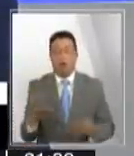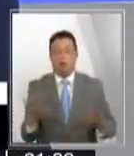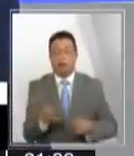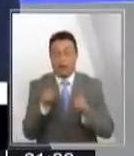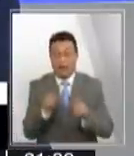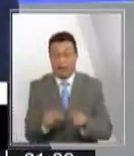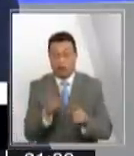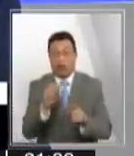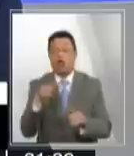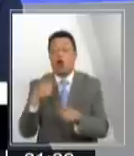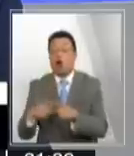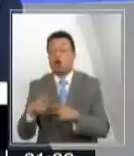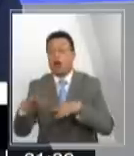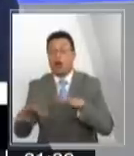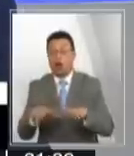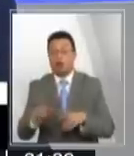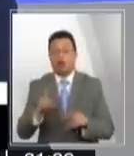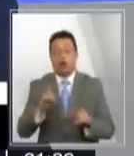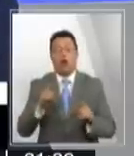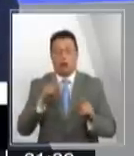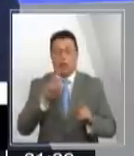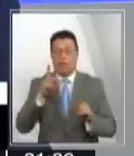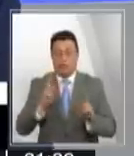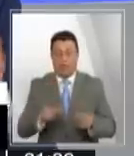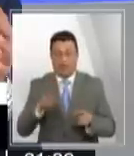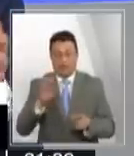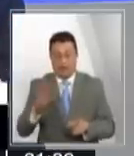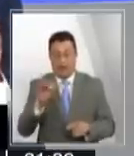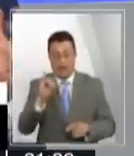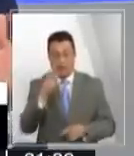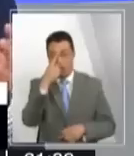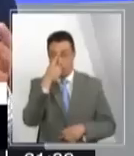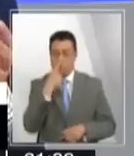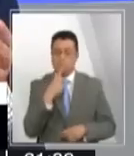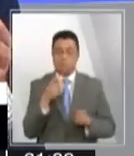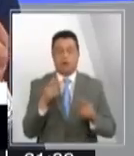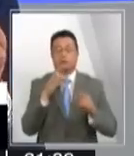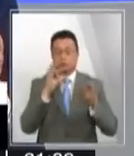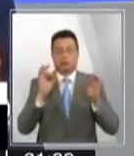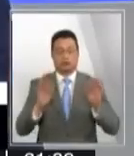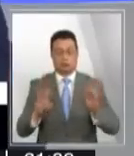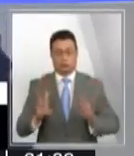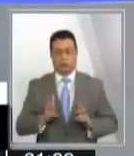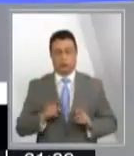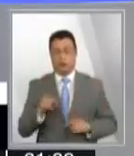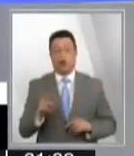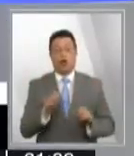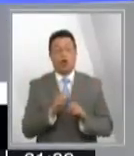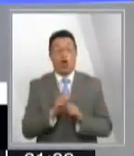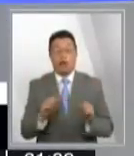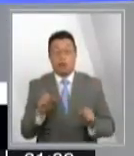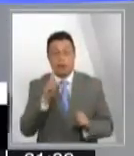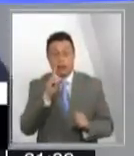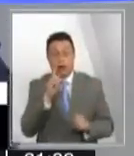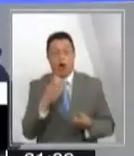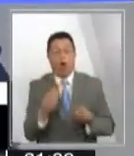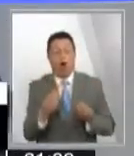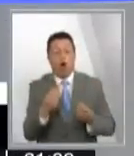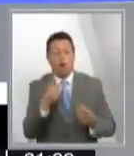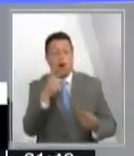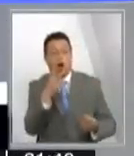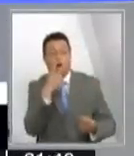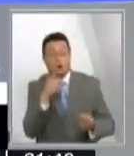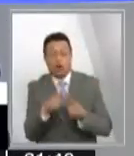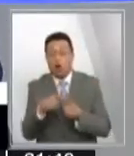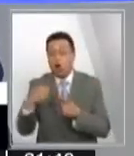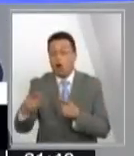tantas otras cosas, no solo hay que ser, también hay que parecer. Él probablemente no tenía cómo conocer las relaciones que